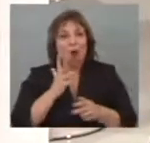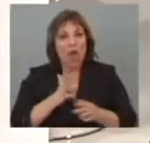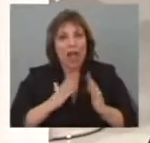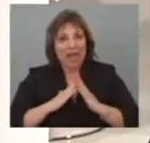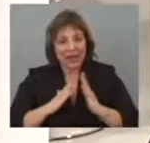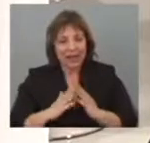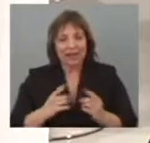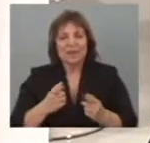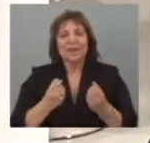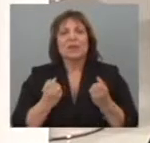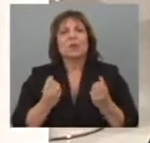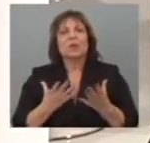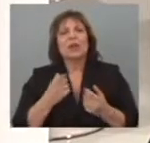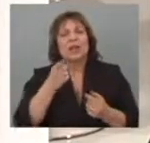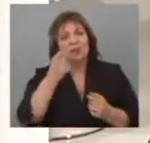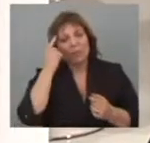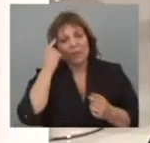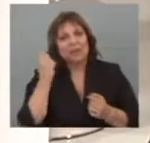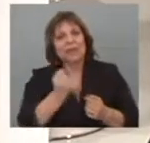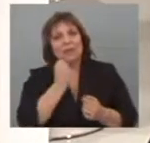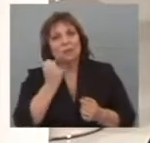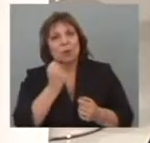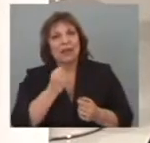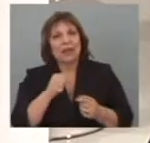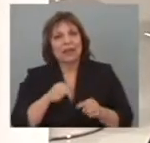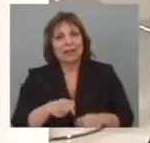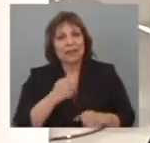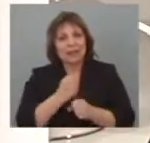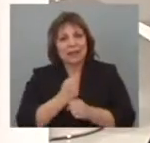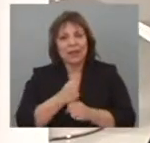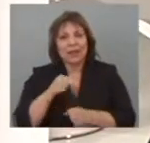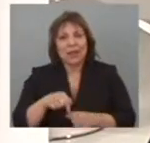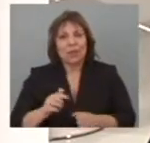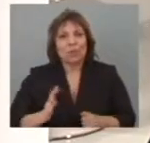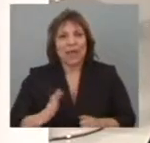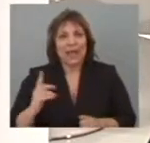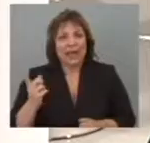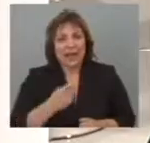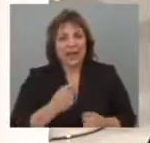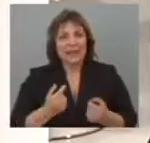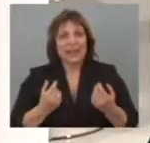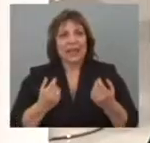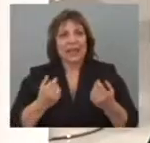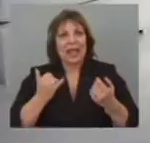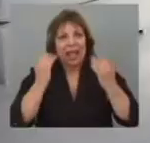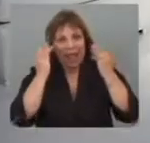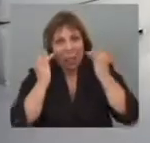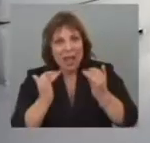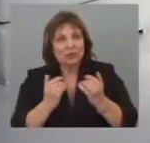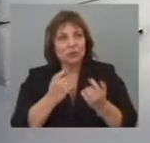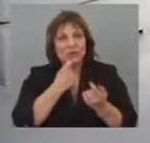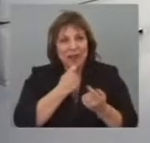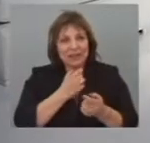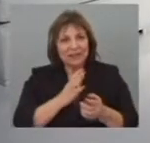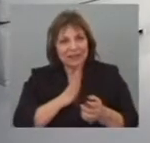es la importancia que desde este abordaje que hace InMujeres le dan al sistema educativo como una